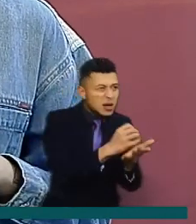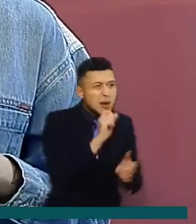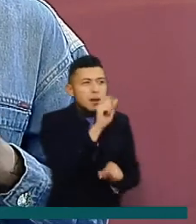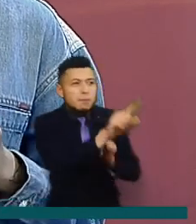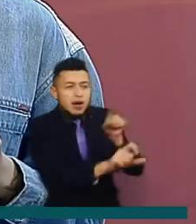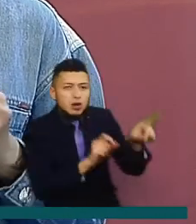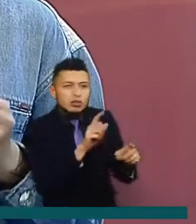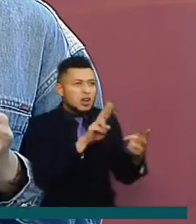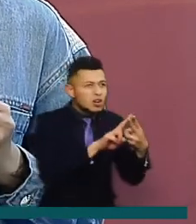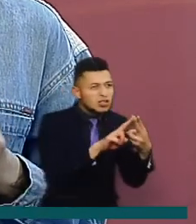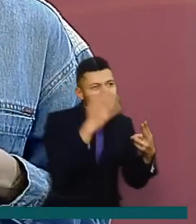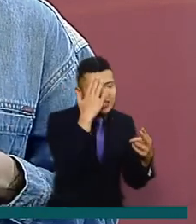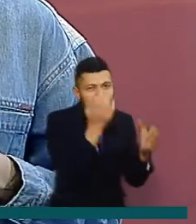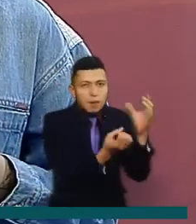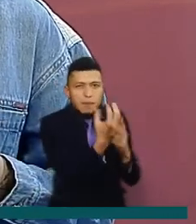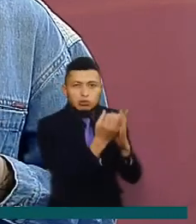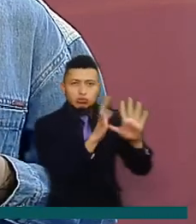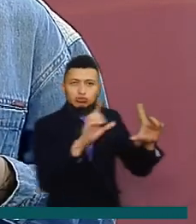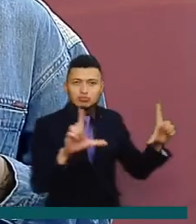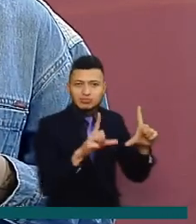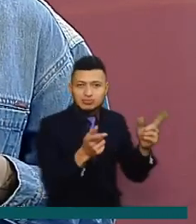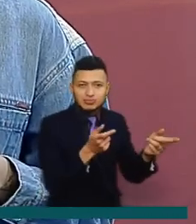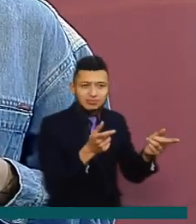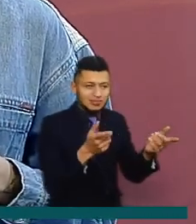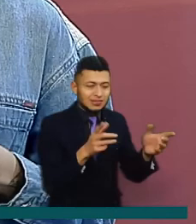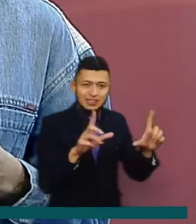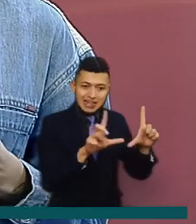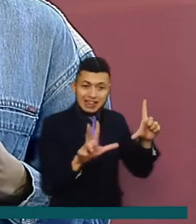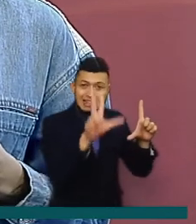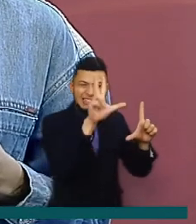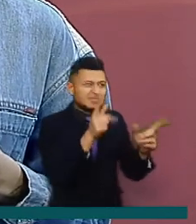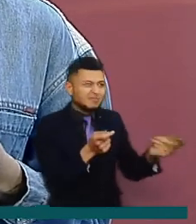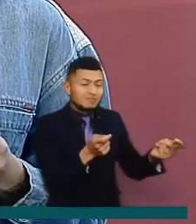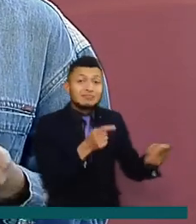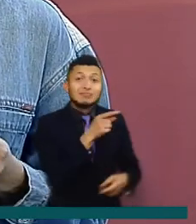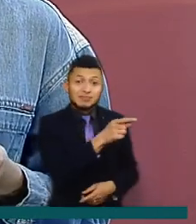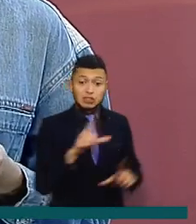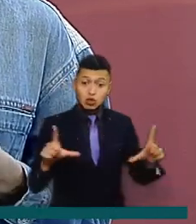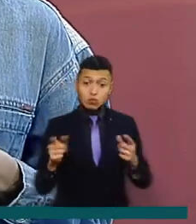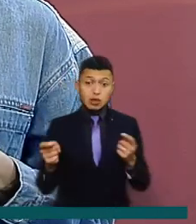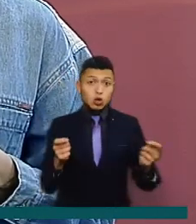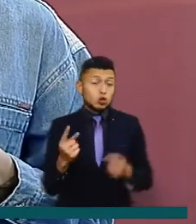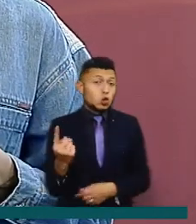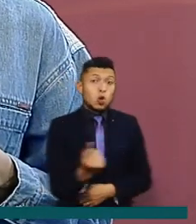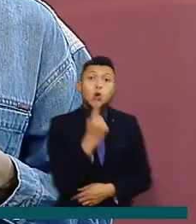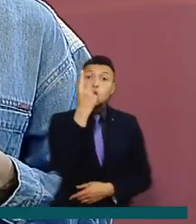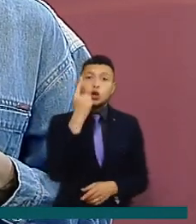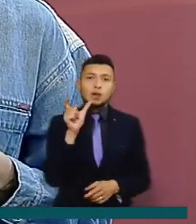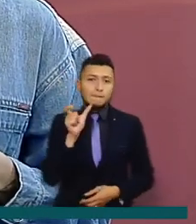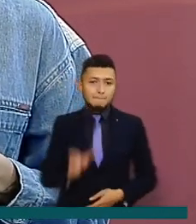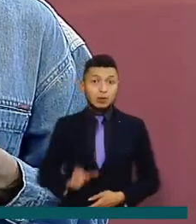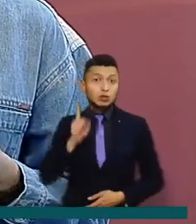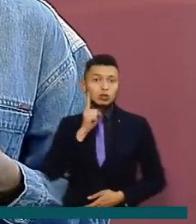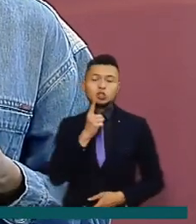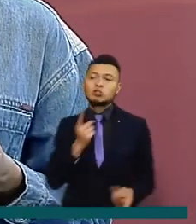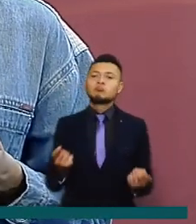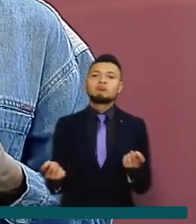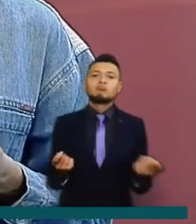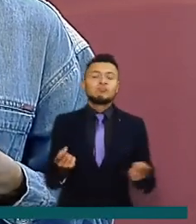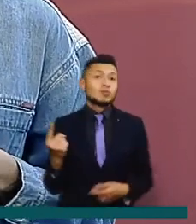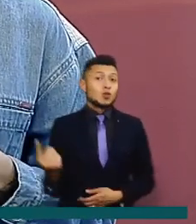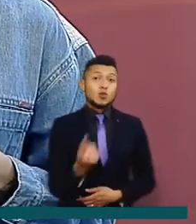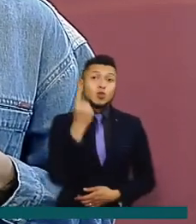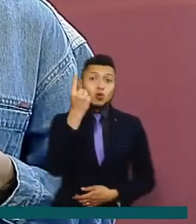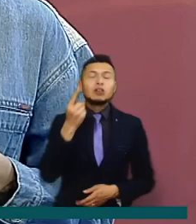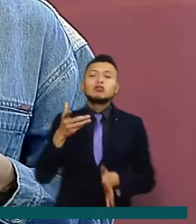opinar, preguntar y conocer todo sobre las producciones del Canal 13. Toma el Control es el único programa de su tipo con la conducción de una persona